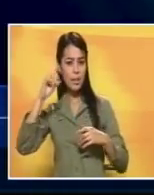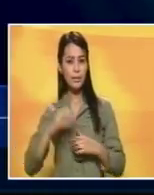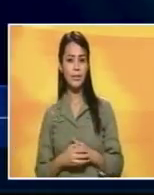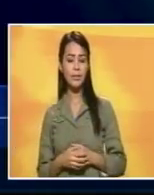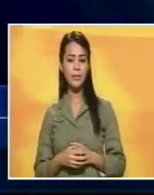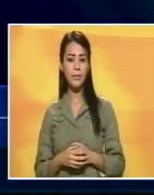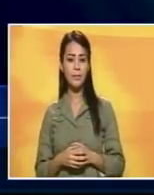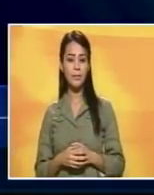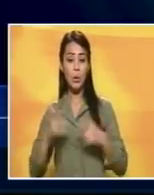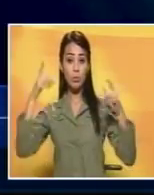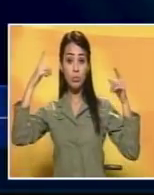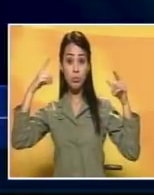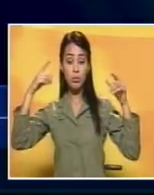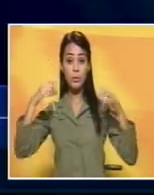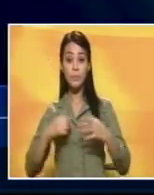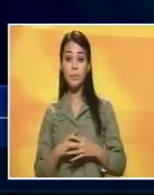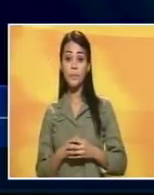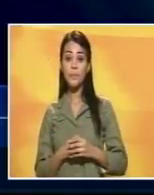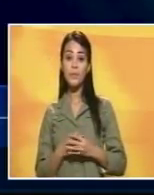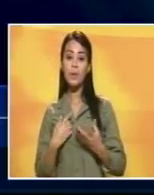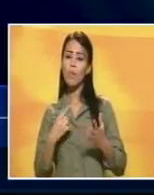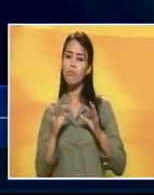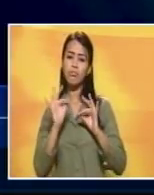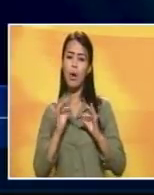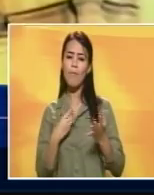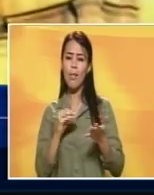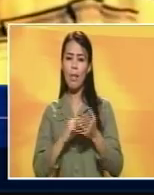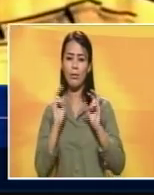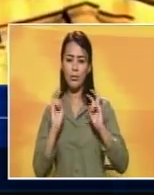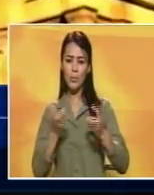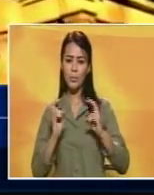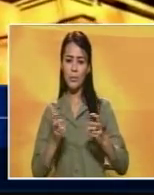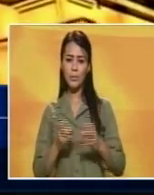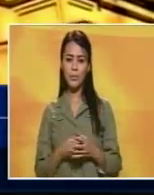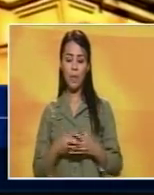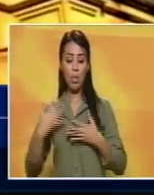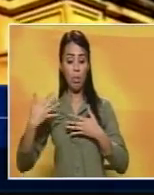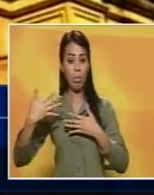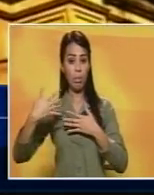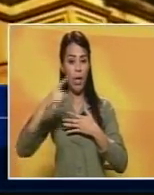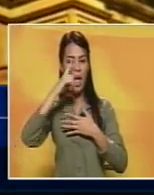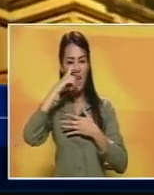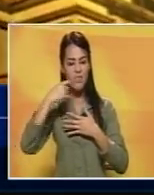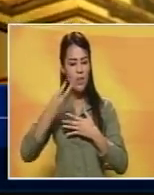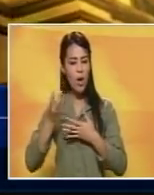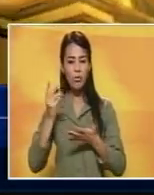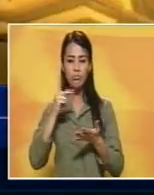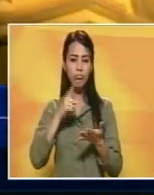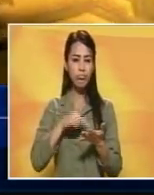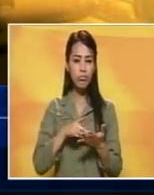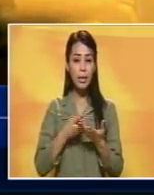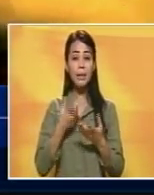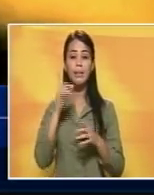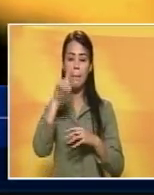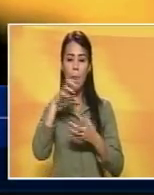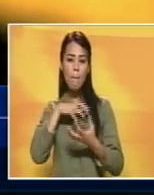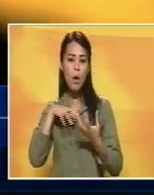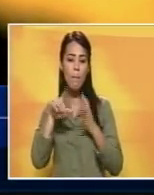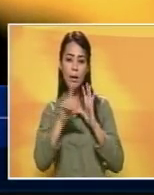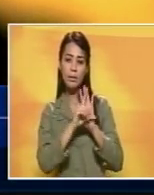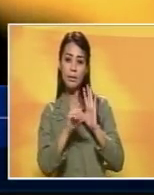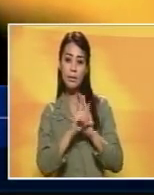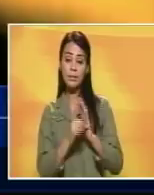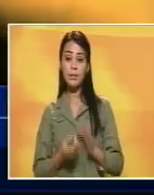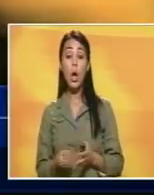este viernes 27 de octubre y forma parte de su próximo disco. Tras varios años de ausencia y problemas legales, Luis Miguel incursiona nuevamente